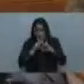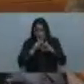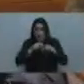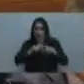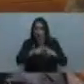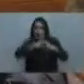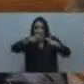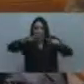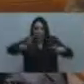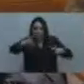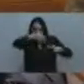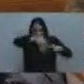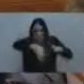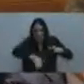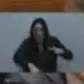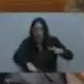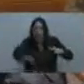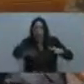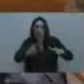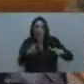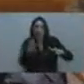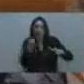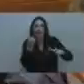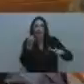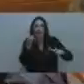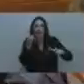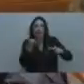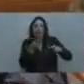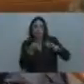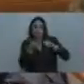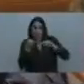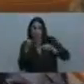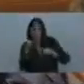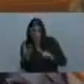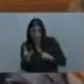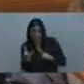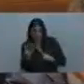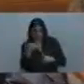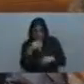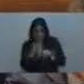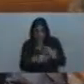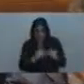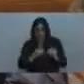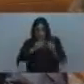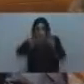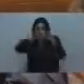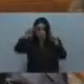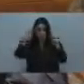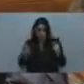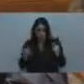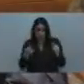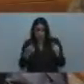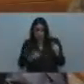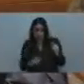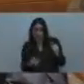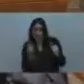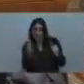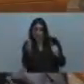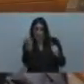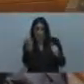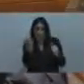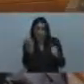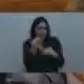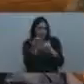que está sin usar, y la palabra que quería recordar era chamizo, que decía otro portavoz, el túnel del metrotren que está